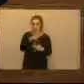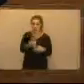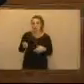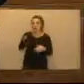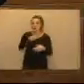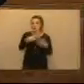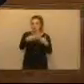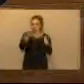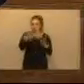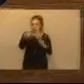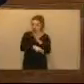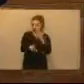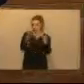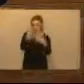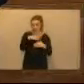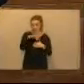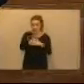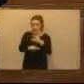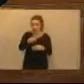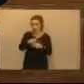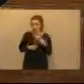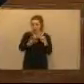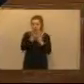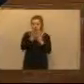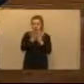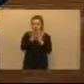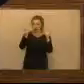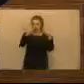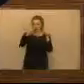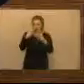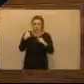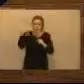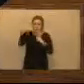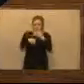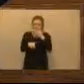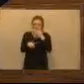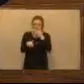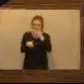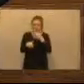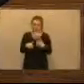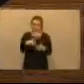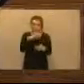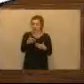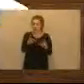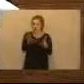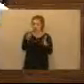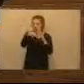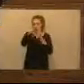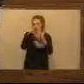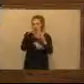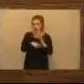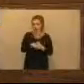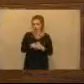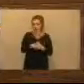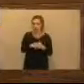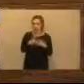marco normativo para implantar estudios de danza tradicional, ya que no están reconocidos tales estudios. Y